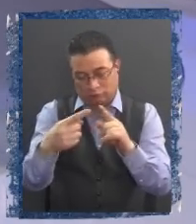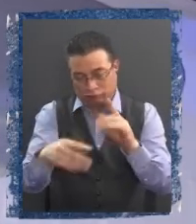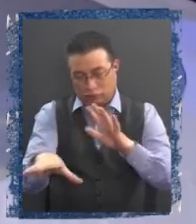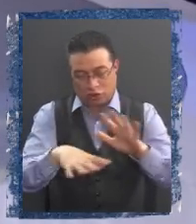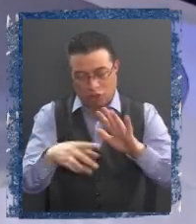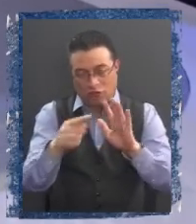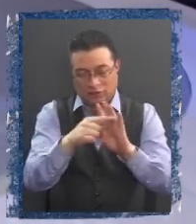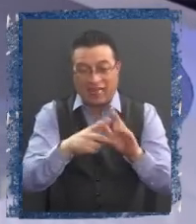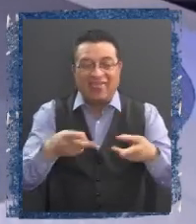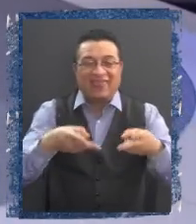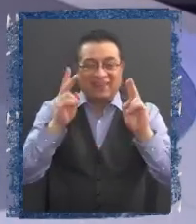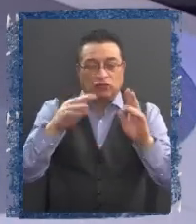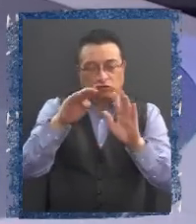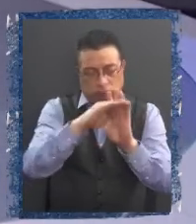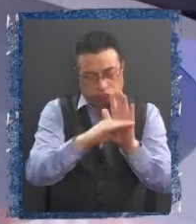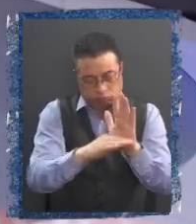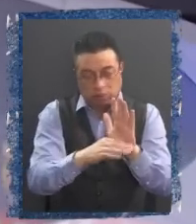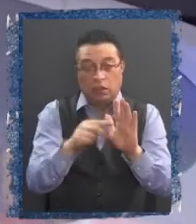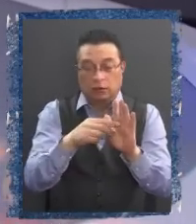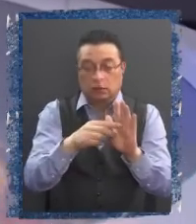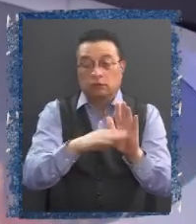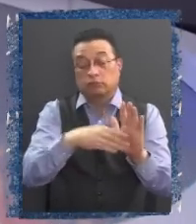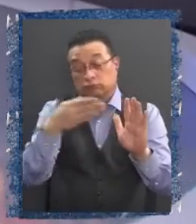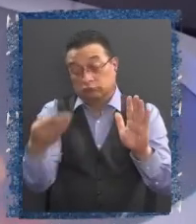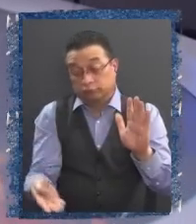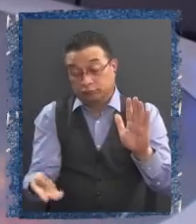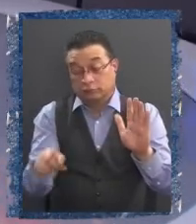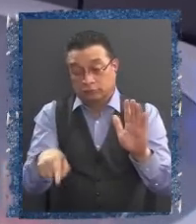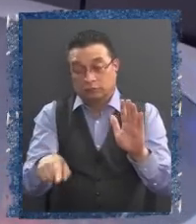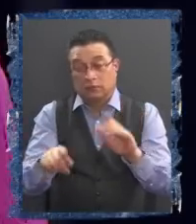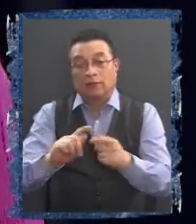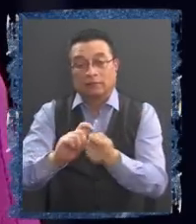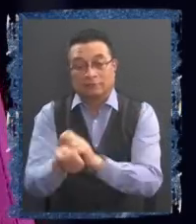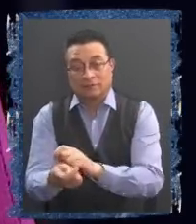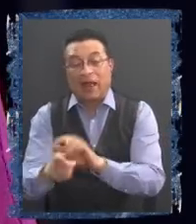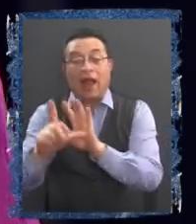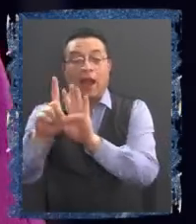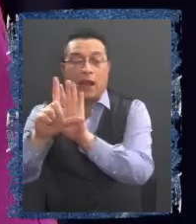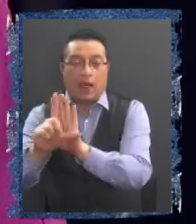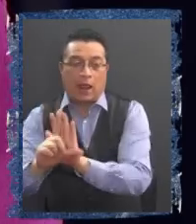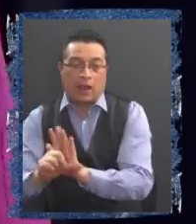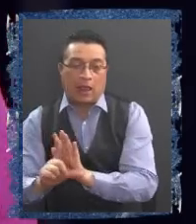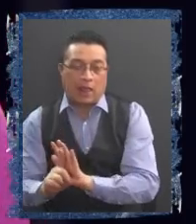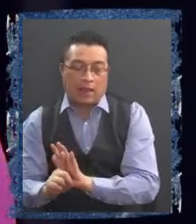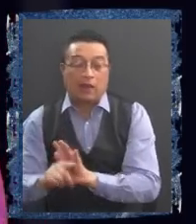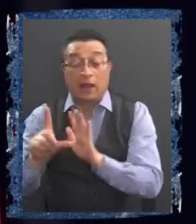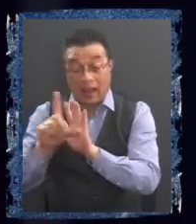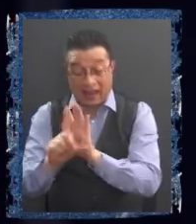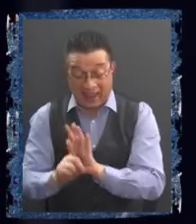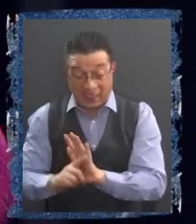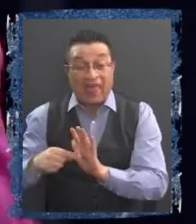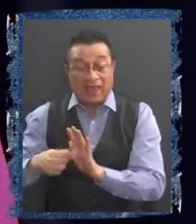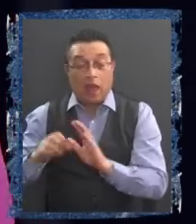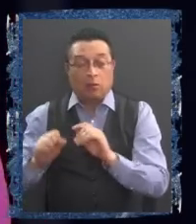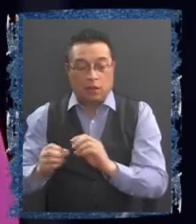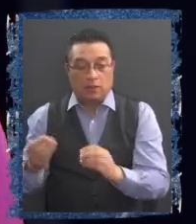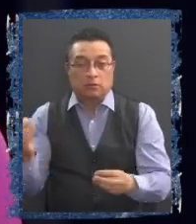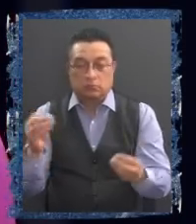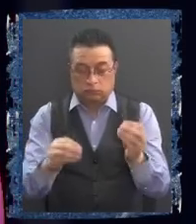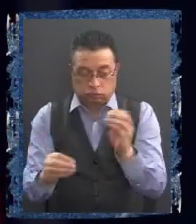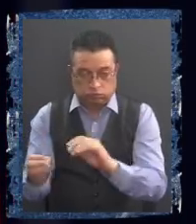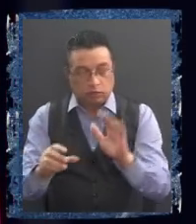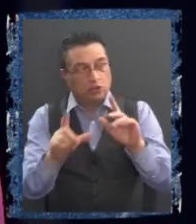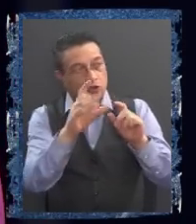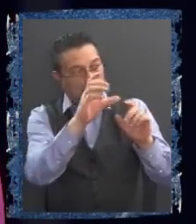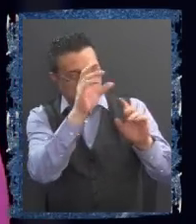de los derechos, va a tener que traducirse primero en leyes. Y esas son las leyes que van a poder ejecutar lo que la